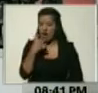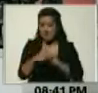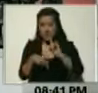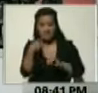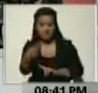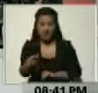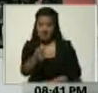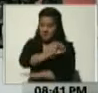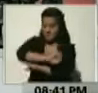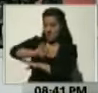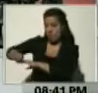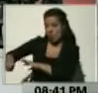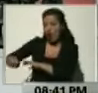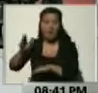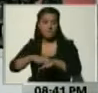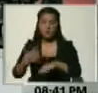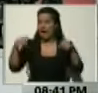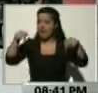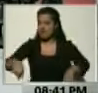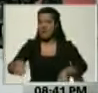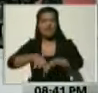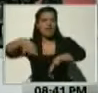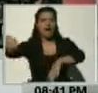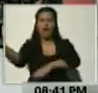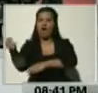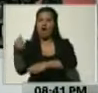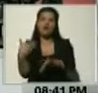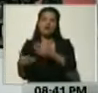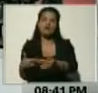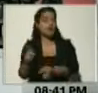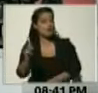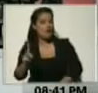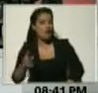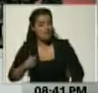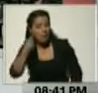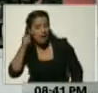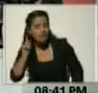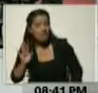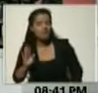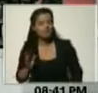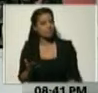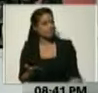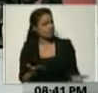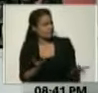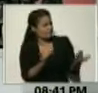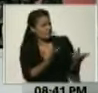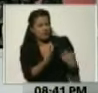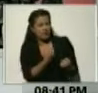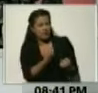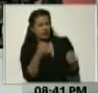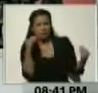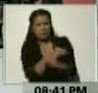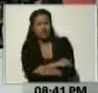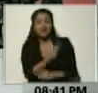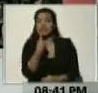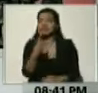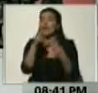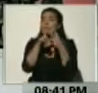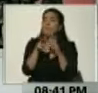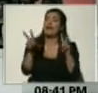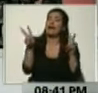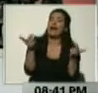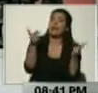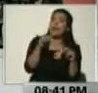haber impunidad. Pero bueno, ¿y cuál impunidad si la impunidad la tienen ustedes? Ustedes son los que quieren que la impunidad y